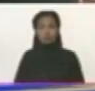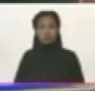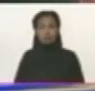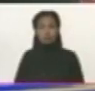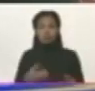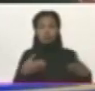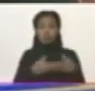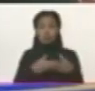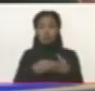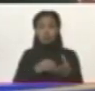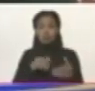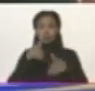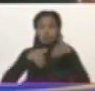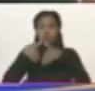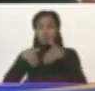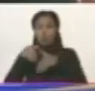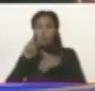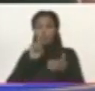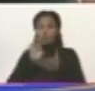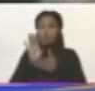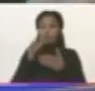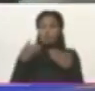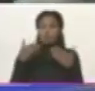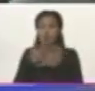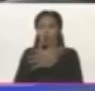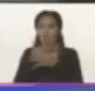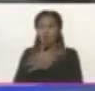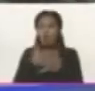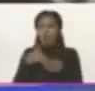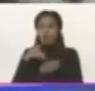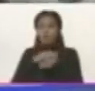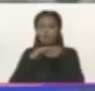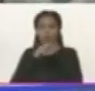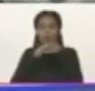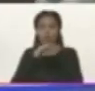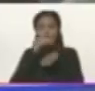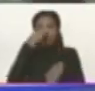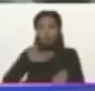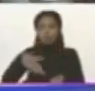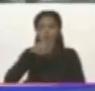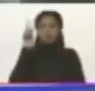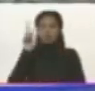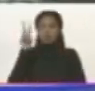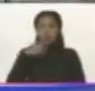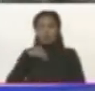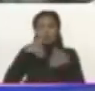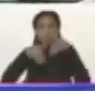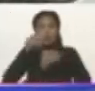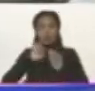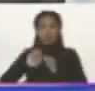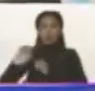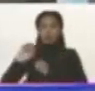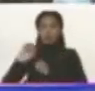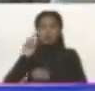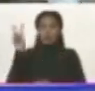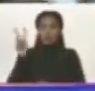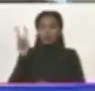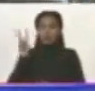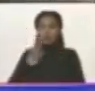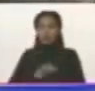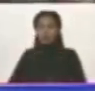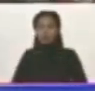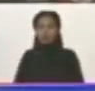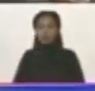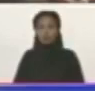que está votando en contra de Venezuela en la OEA. Pedimos disculpas al pueblo venezolano. No podemos estar votando en contra de Venezuela.